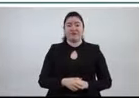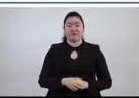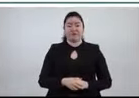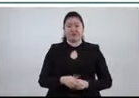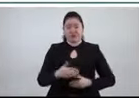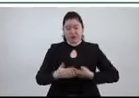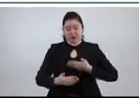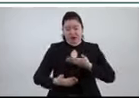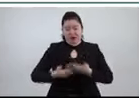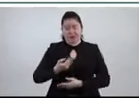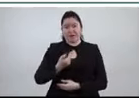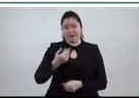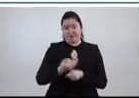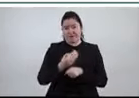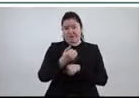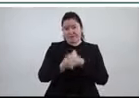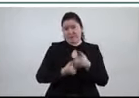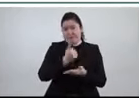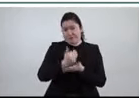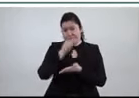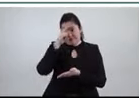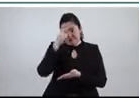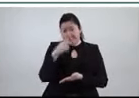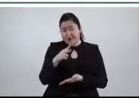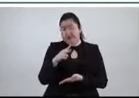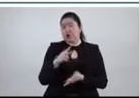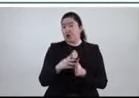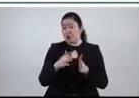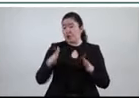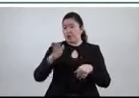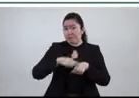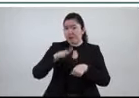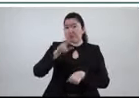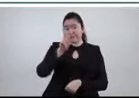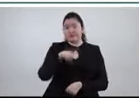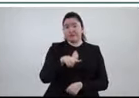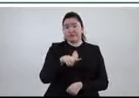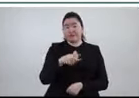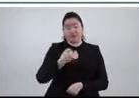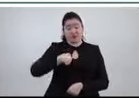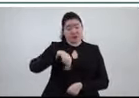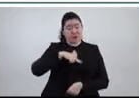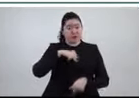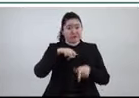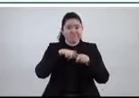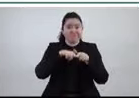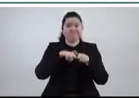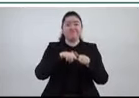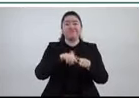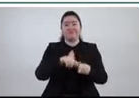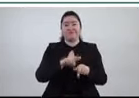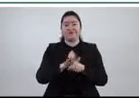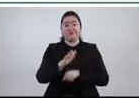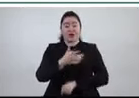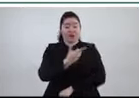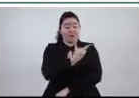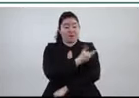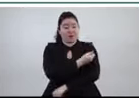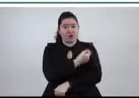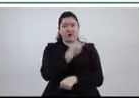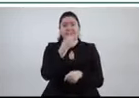El avance que tenemos en la Ciudad de México es grande. Solo recordar que continuamos aplicando las